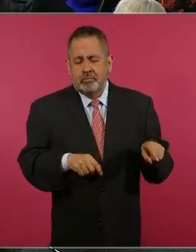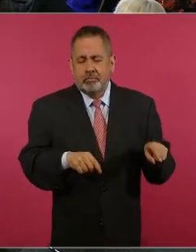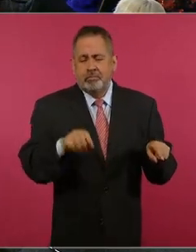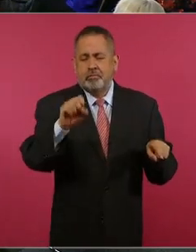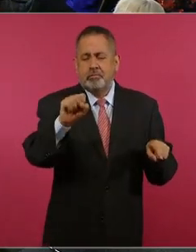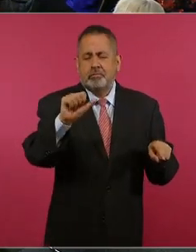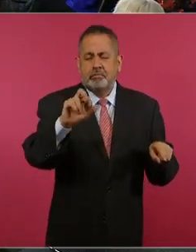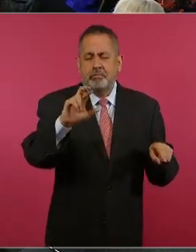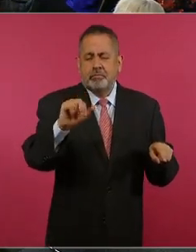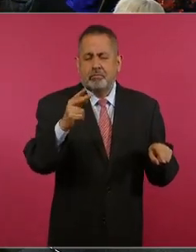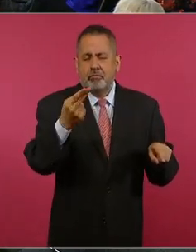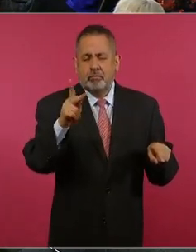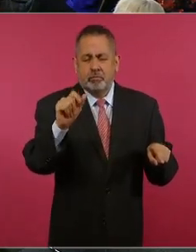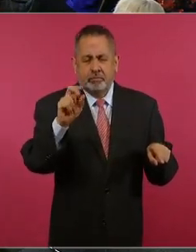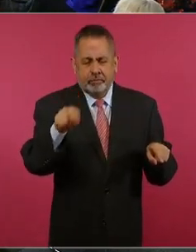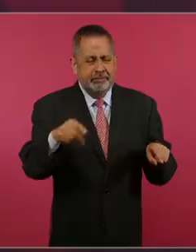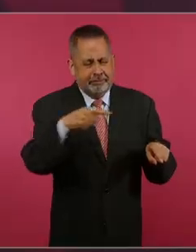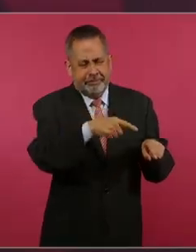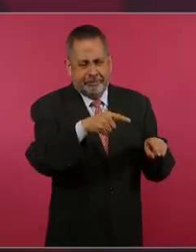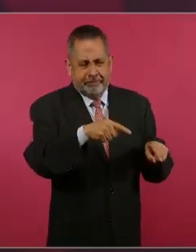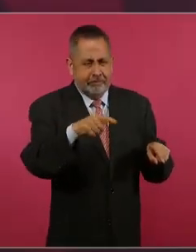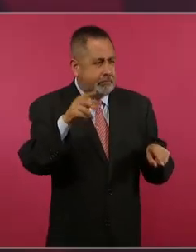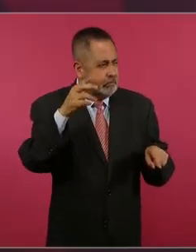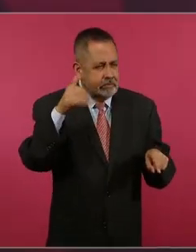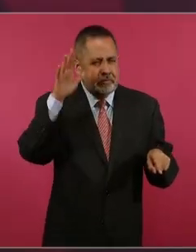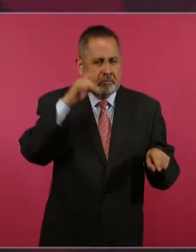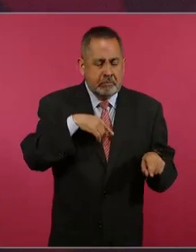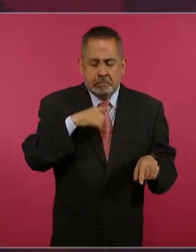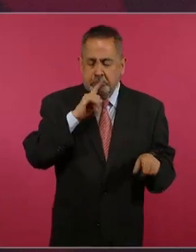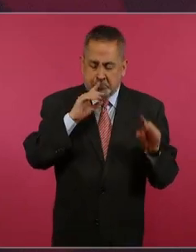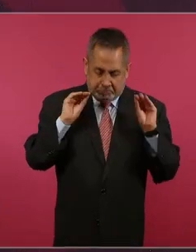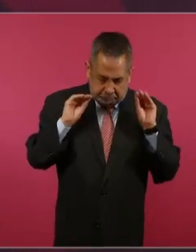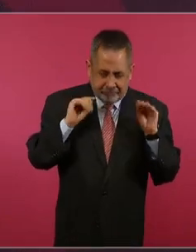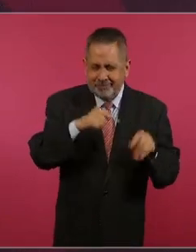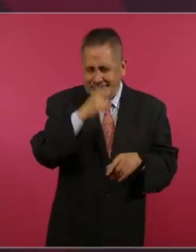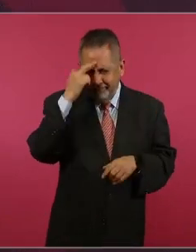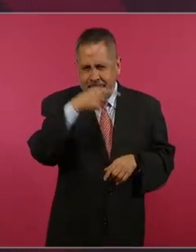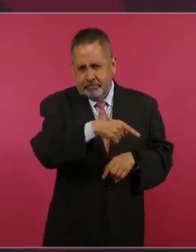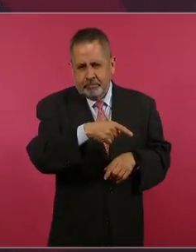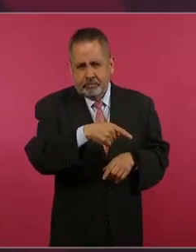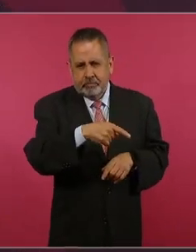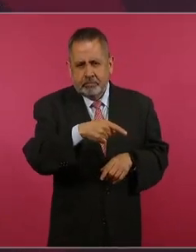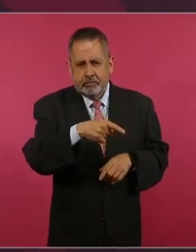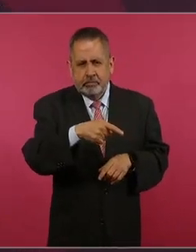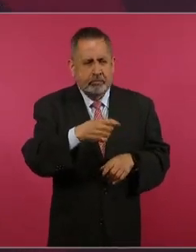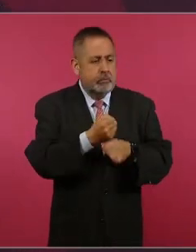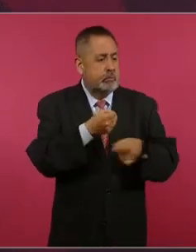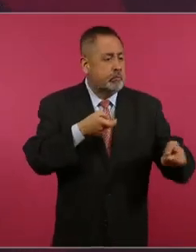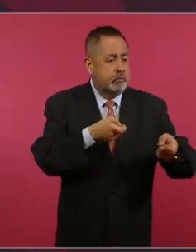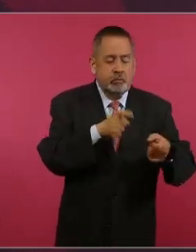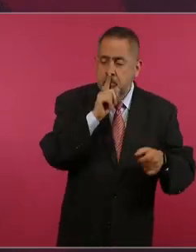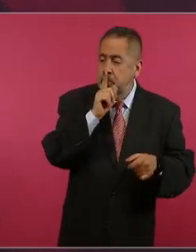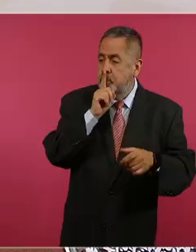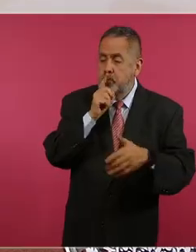Sarucán, ese que se quedó callado cuando metieron las armas de